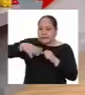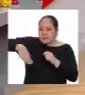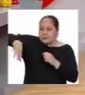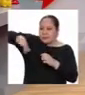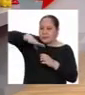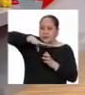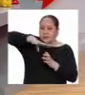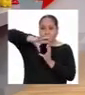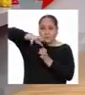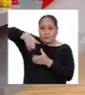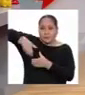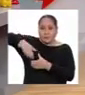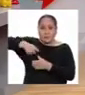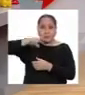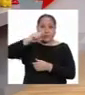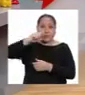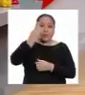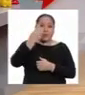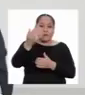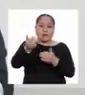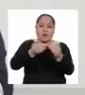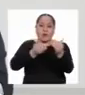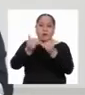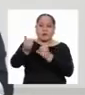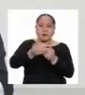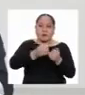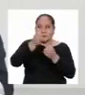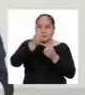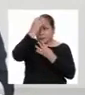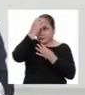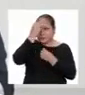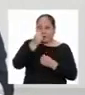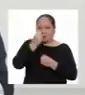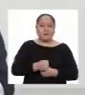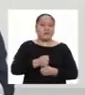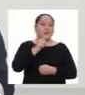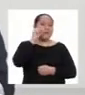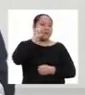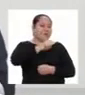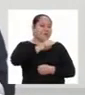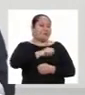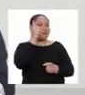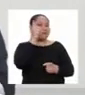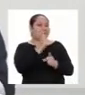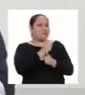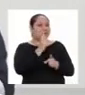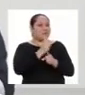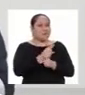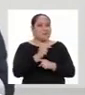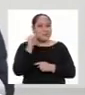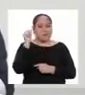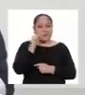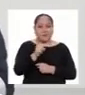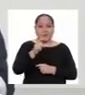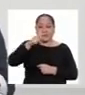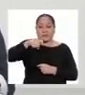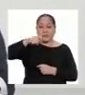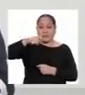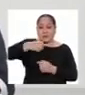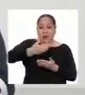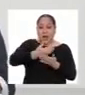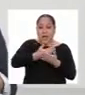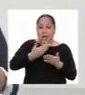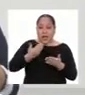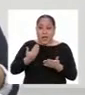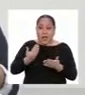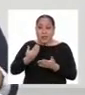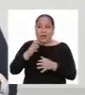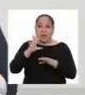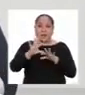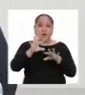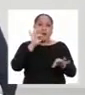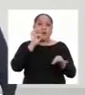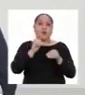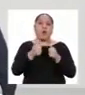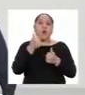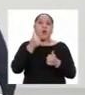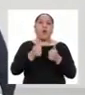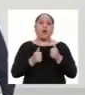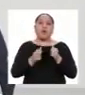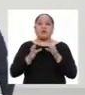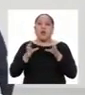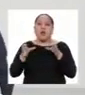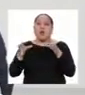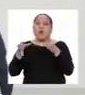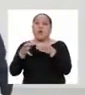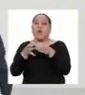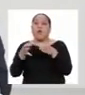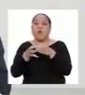primer paso será la recolección de datos. Acertaste. Para eso antes tenemos que definir nuestro conjunto de